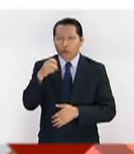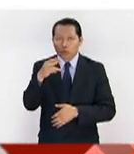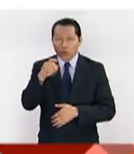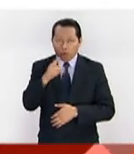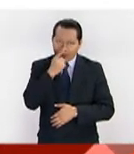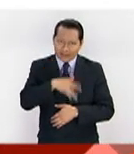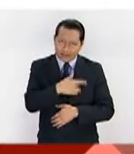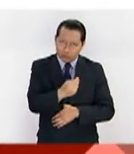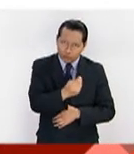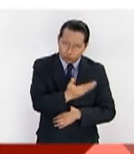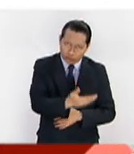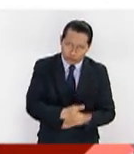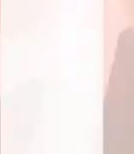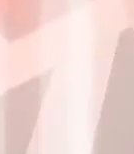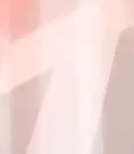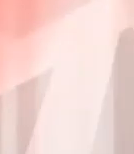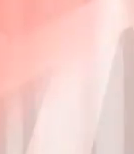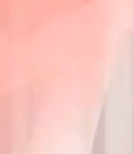condolencias.